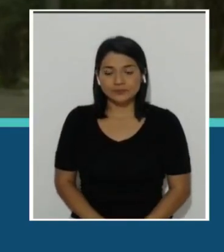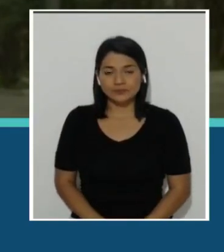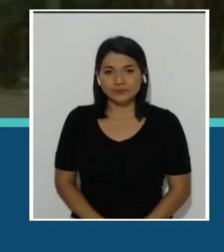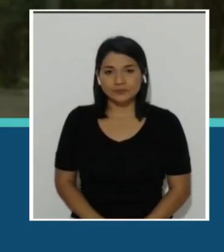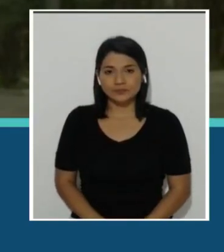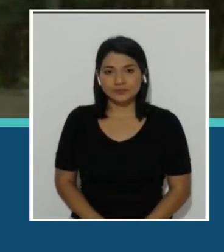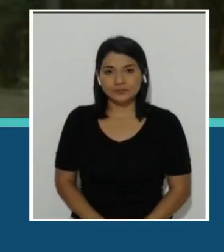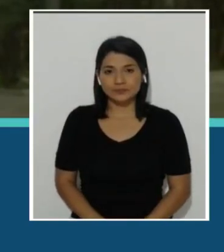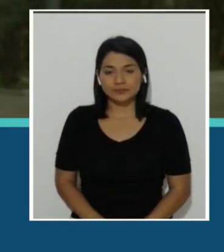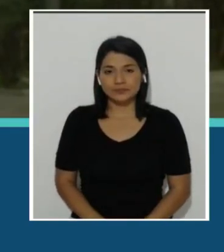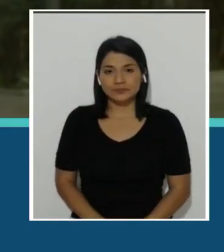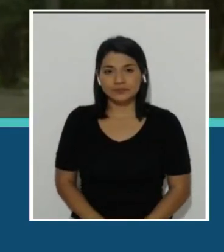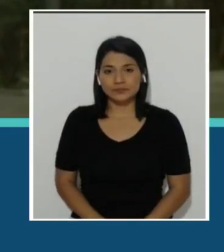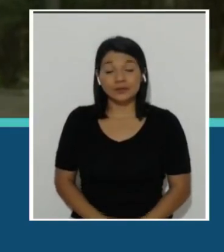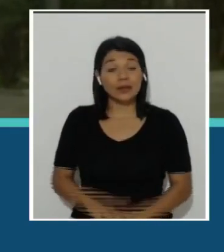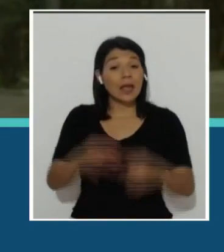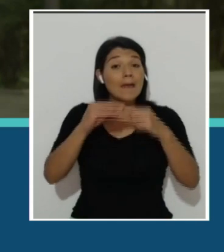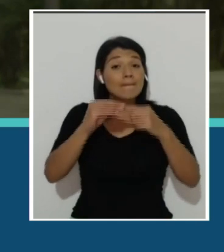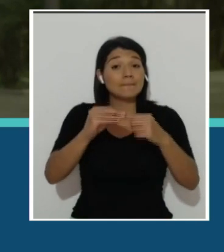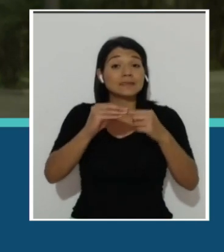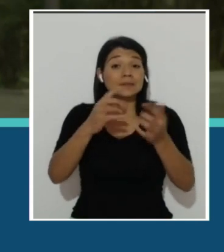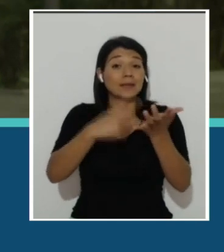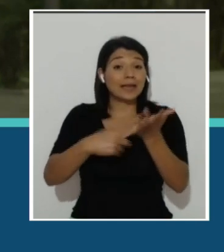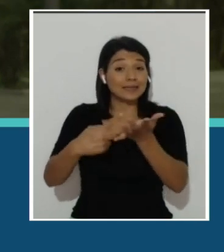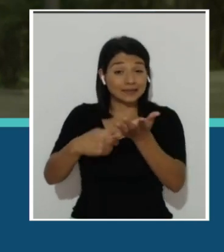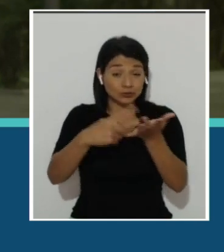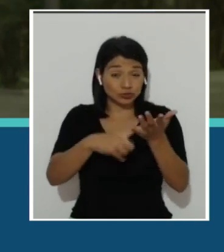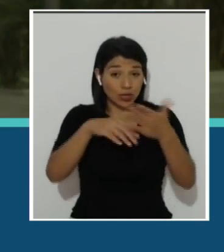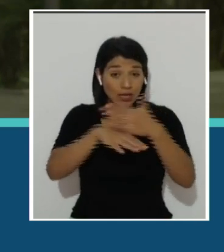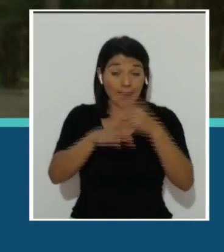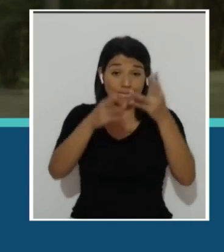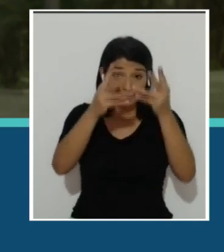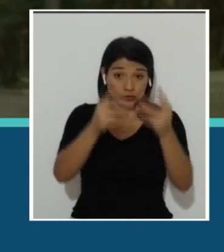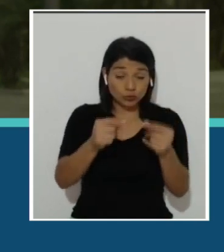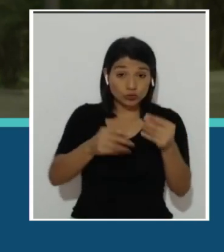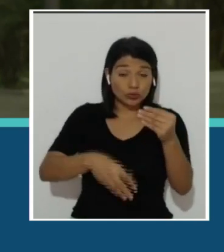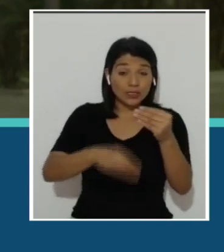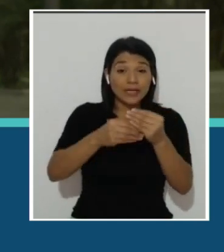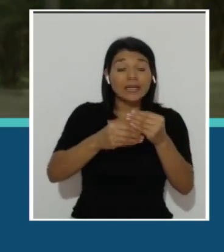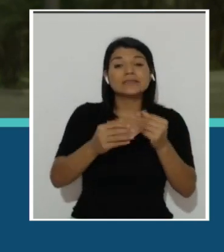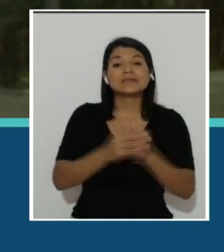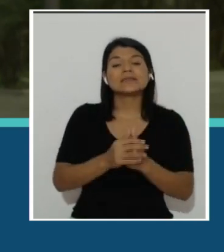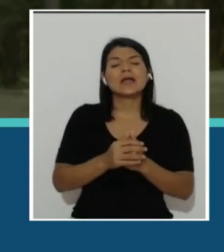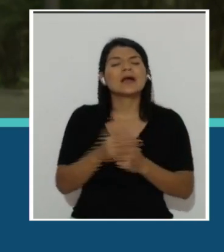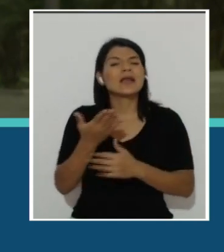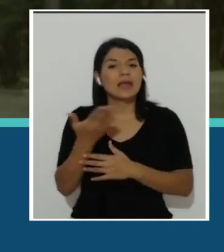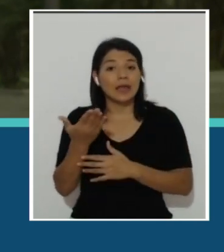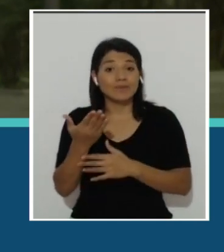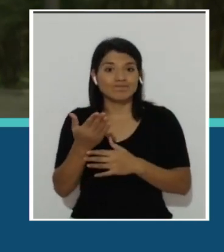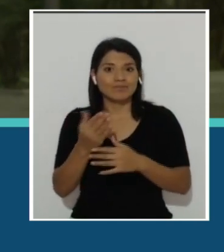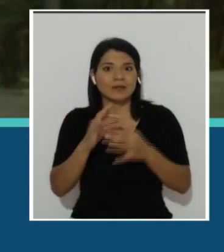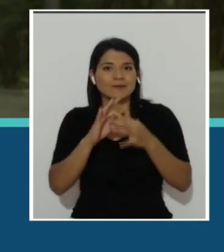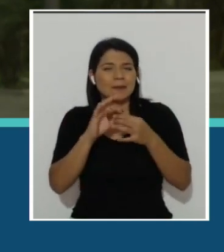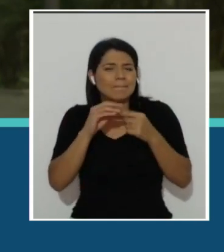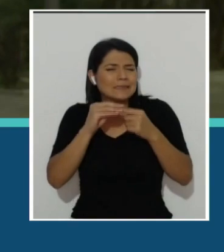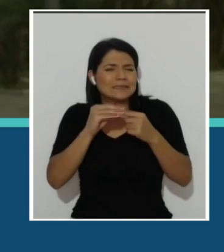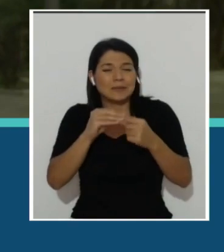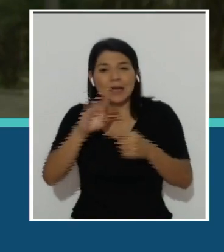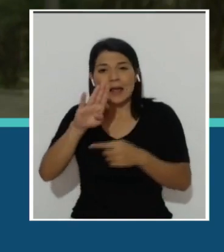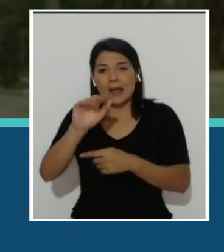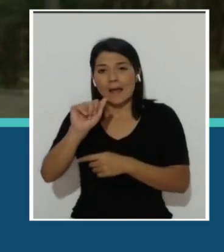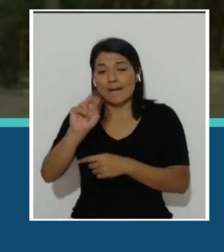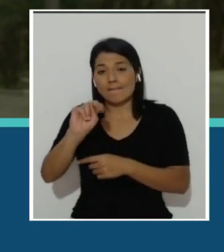La principal discusión en este presupuesto extraordinario giraba en torno al Bambi, un recorte de 6.000 millones de colones